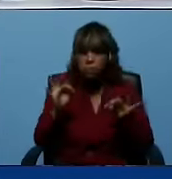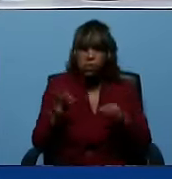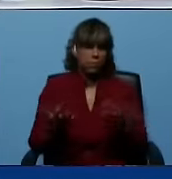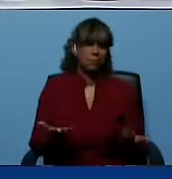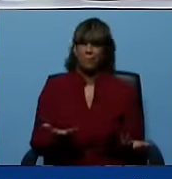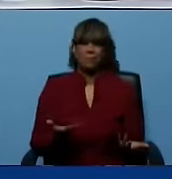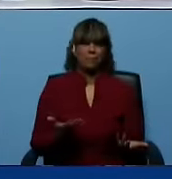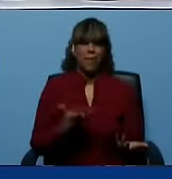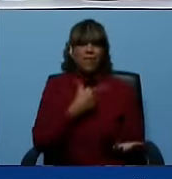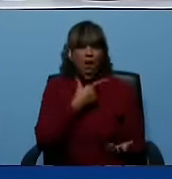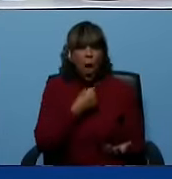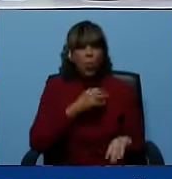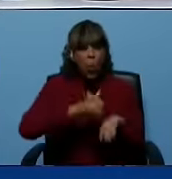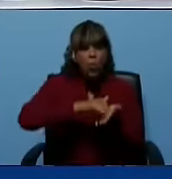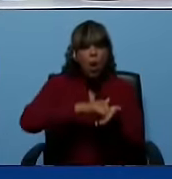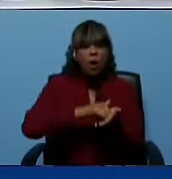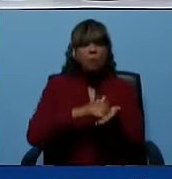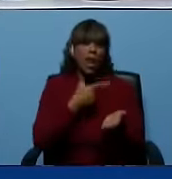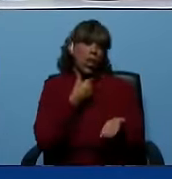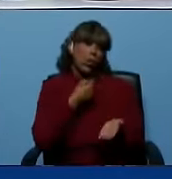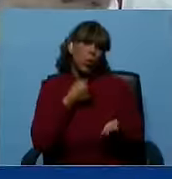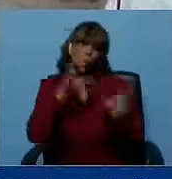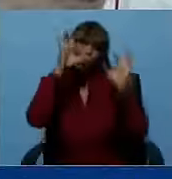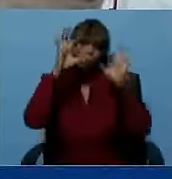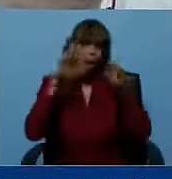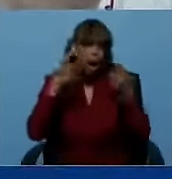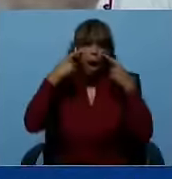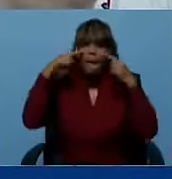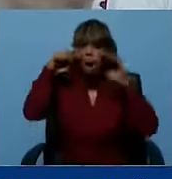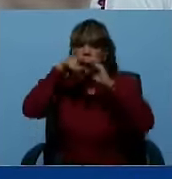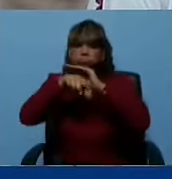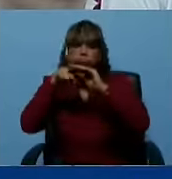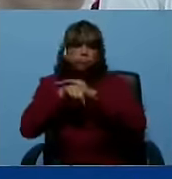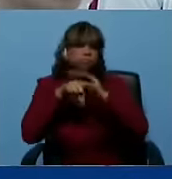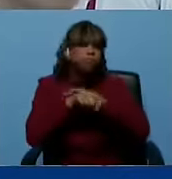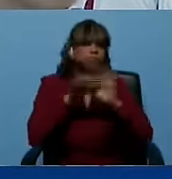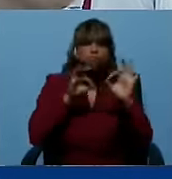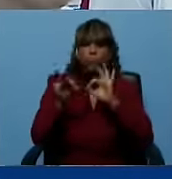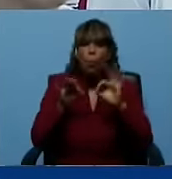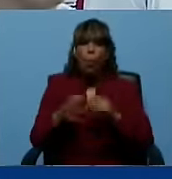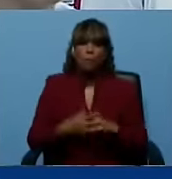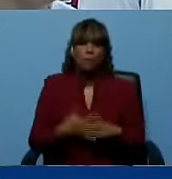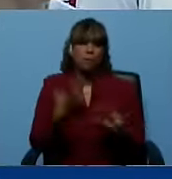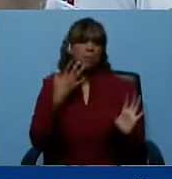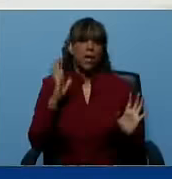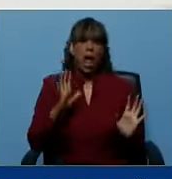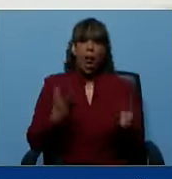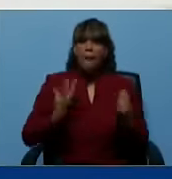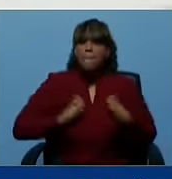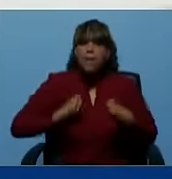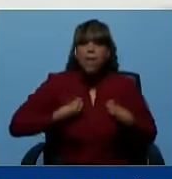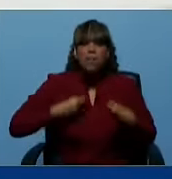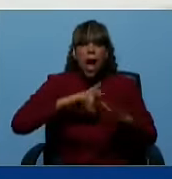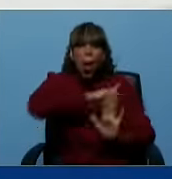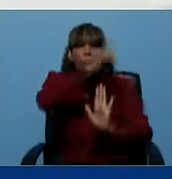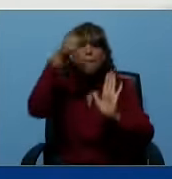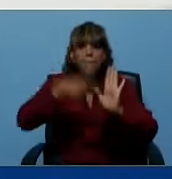El que tenga WhatsApp todavía, le gusta que le espíen y le sepan todos los mensajes. ¡Le saben toda la vida!